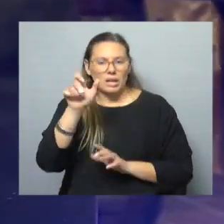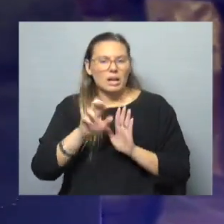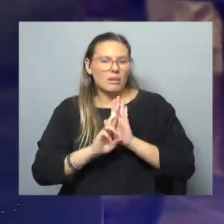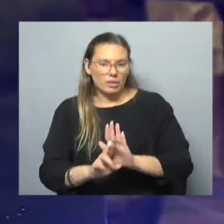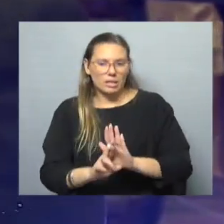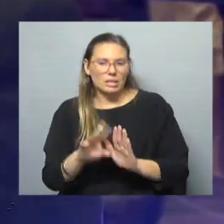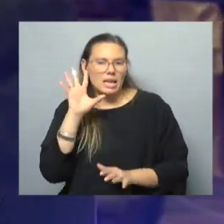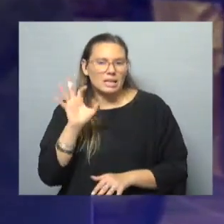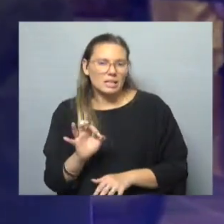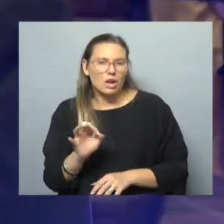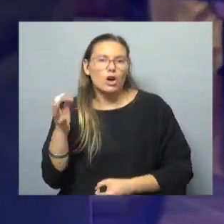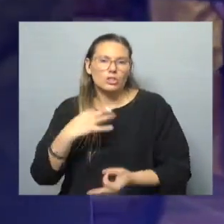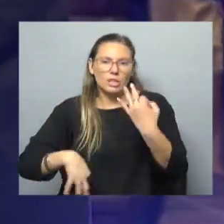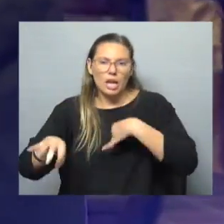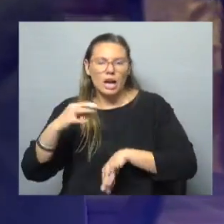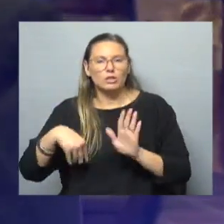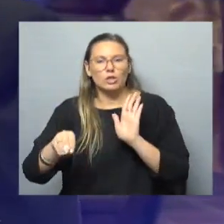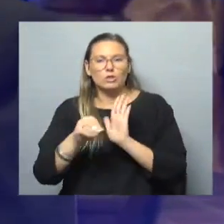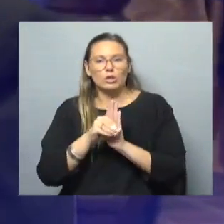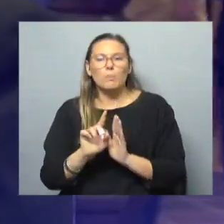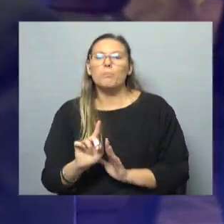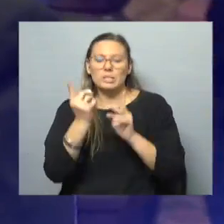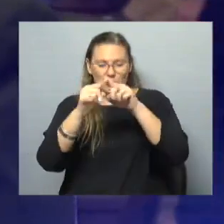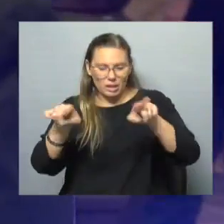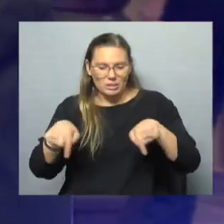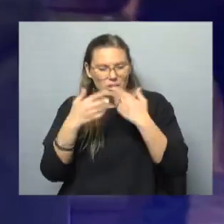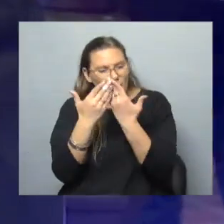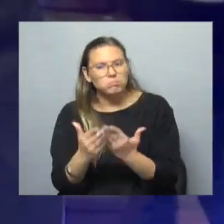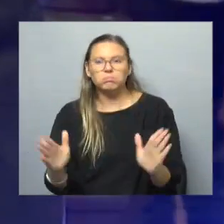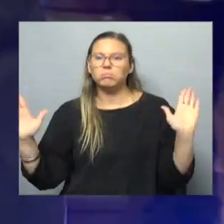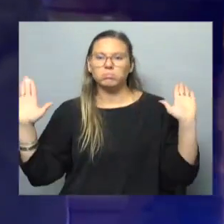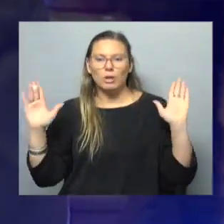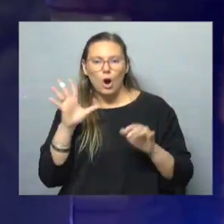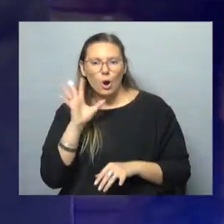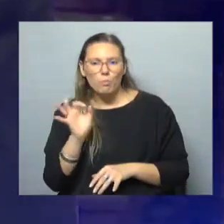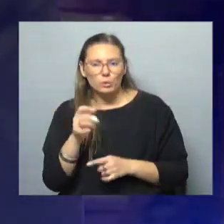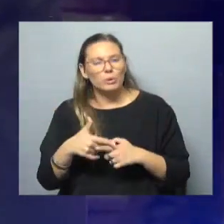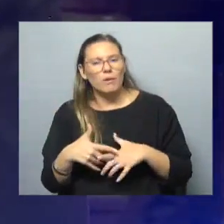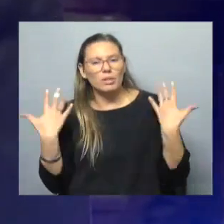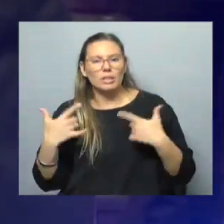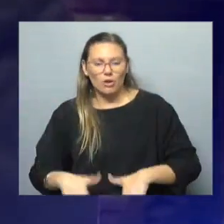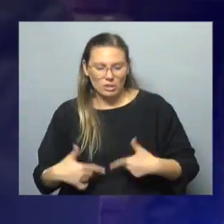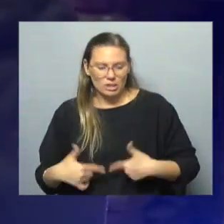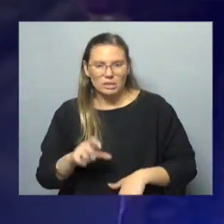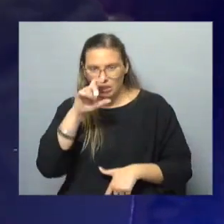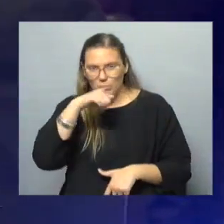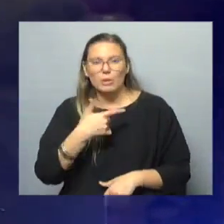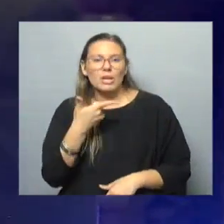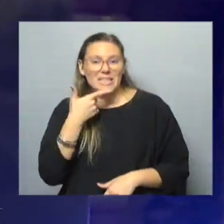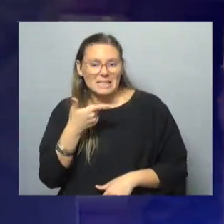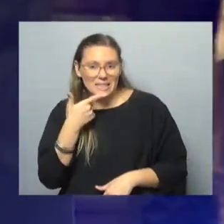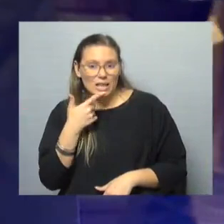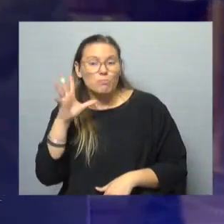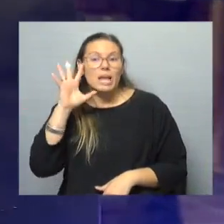y me parece que el Teatro Solís, nuestro principal escenario, le abra las puertas con esta celebración de la Intendencia de Montevideo en septiembre.